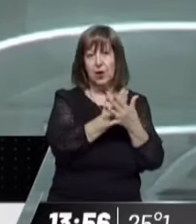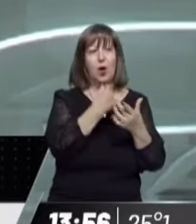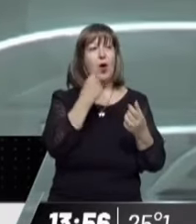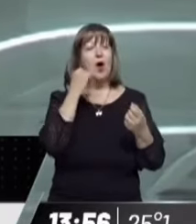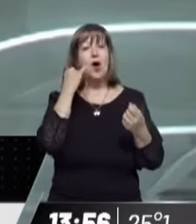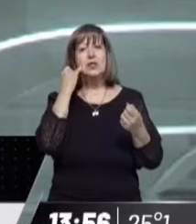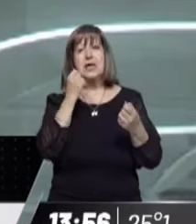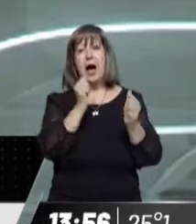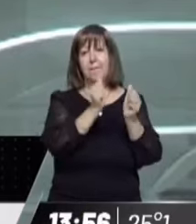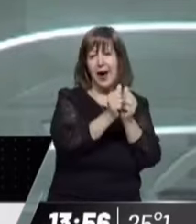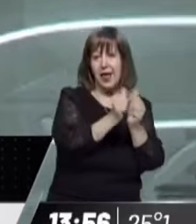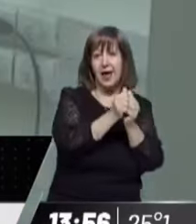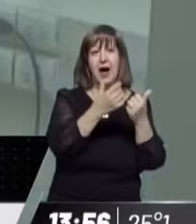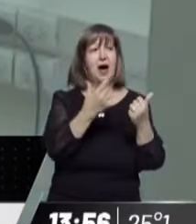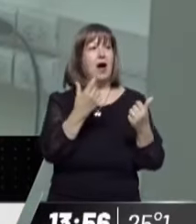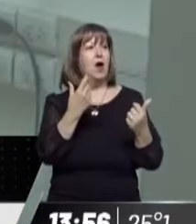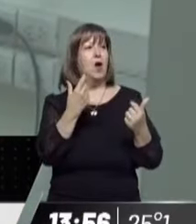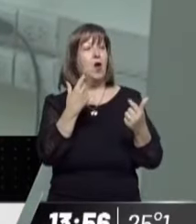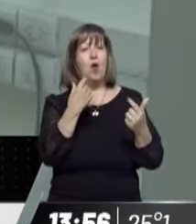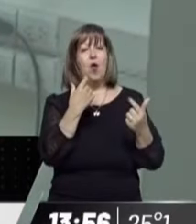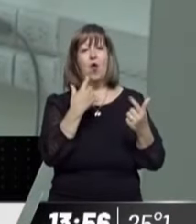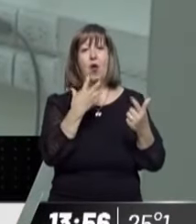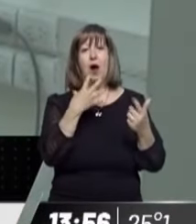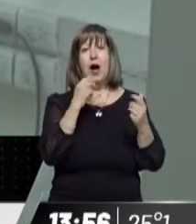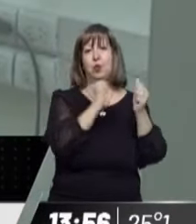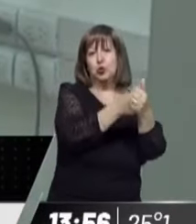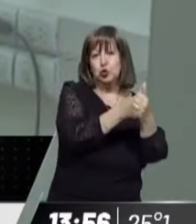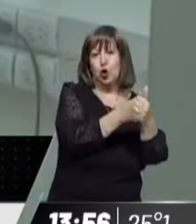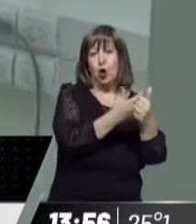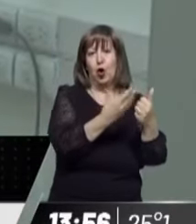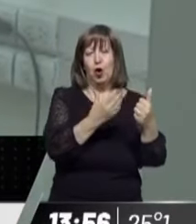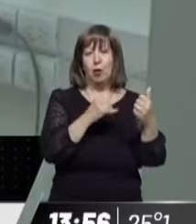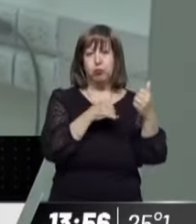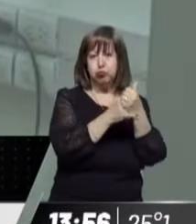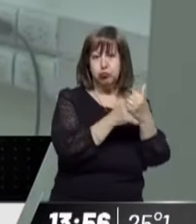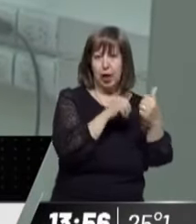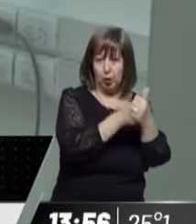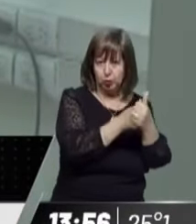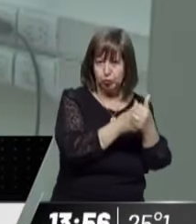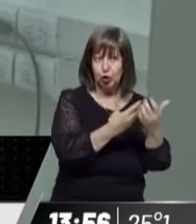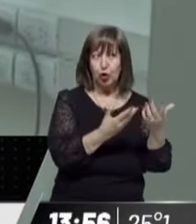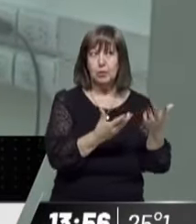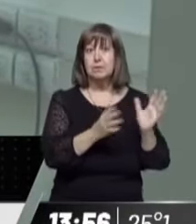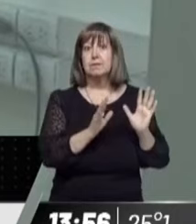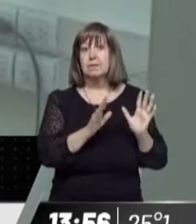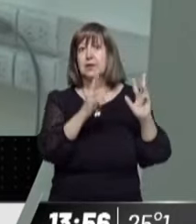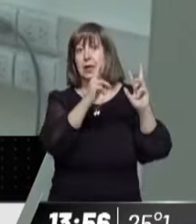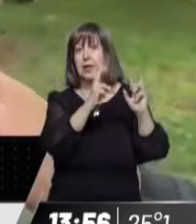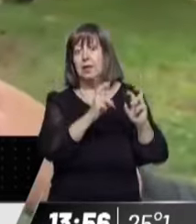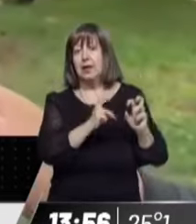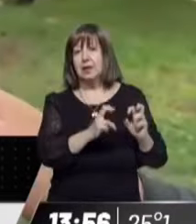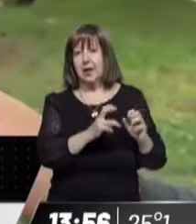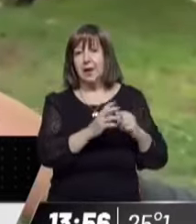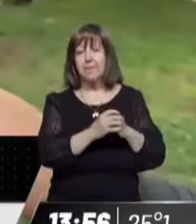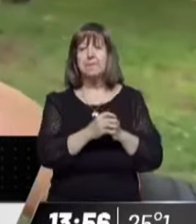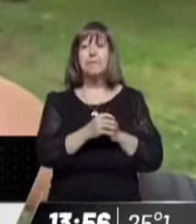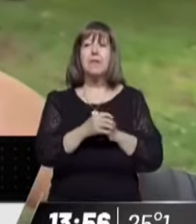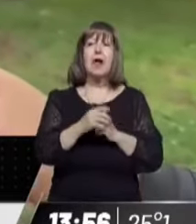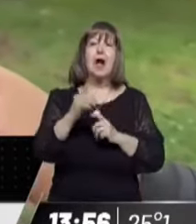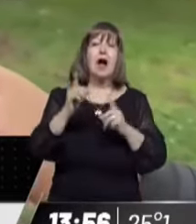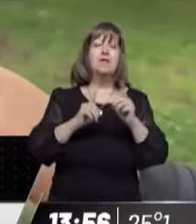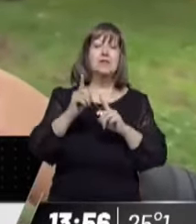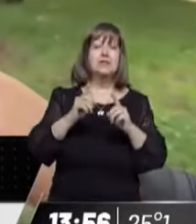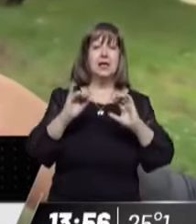una pareja estable, o si es un abuso, que es una de las situaciones que hay que investigar a esa edad. Lo que se ha visto es que las